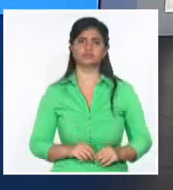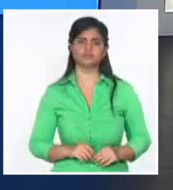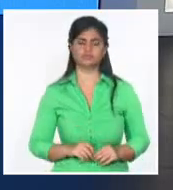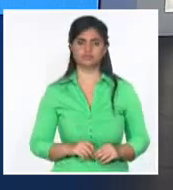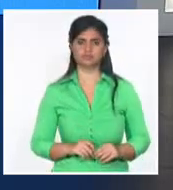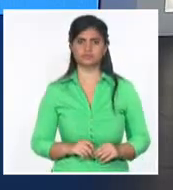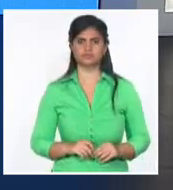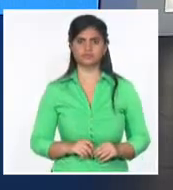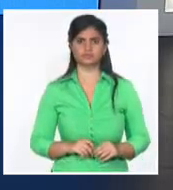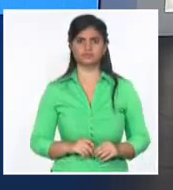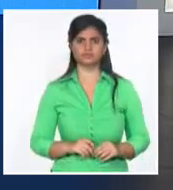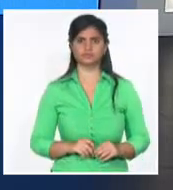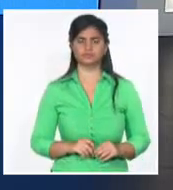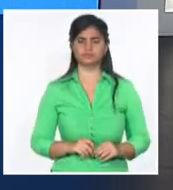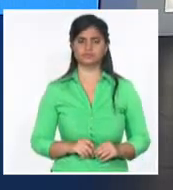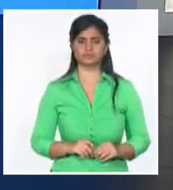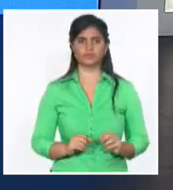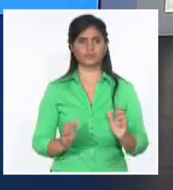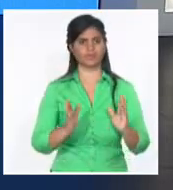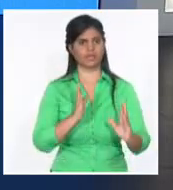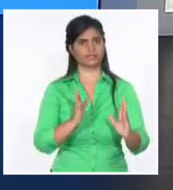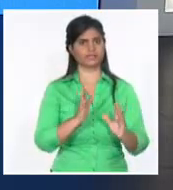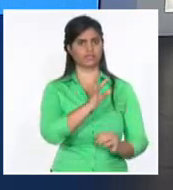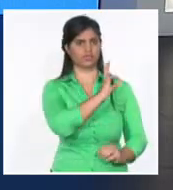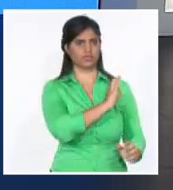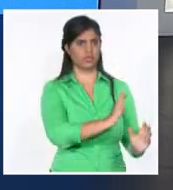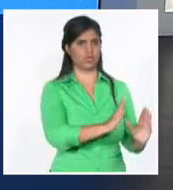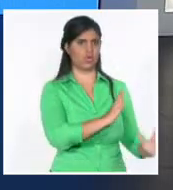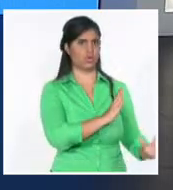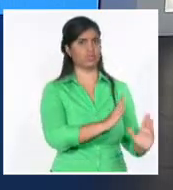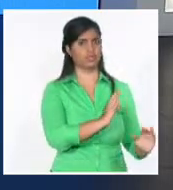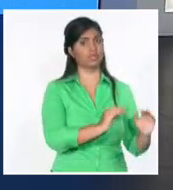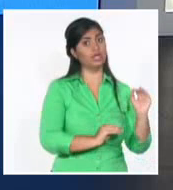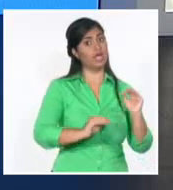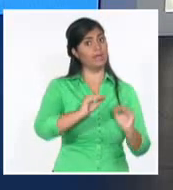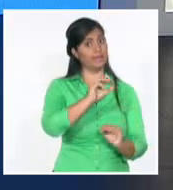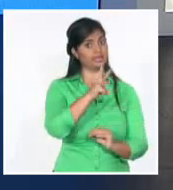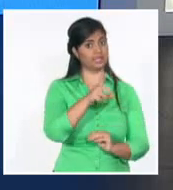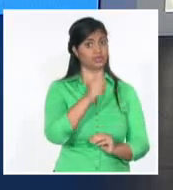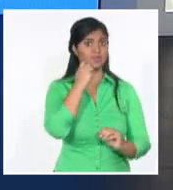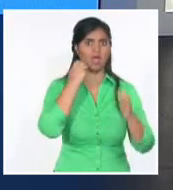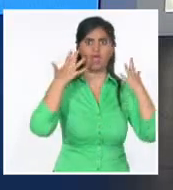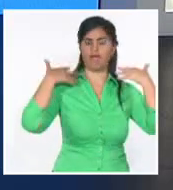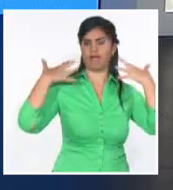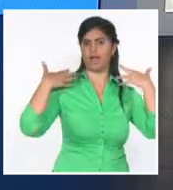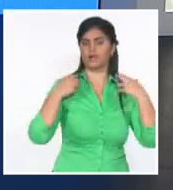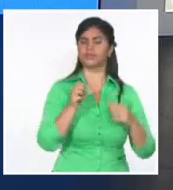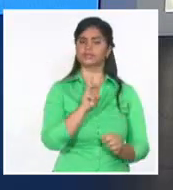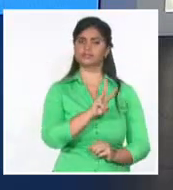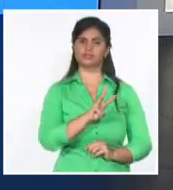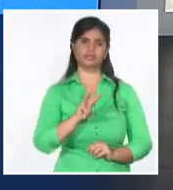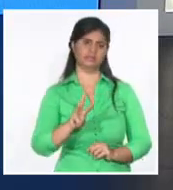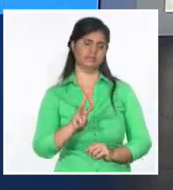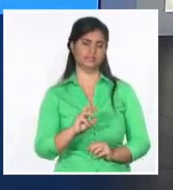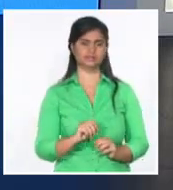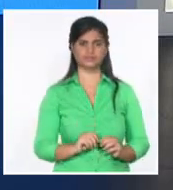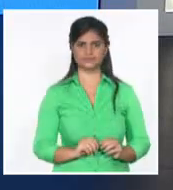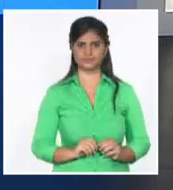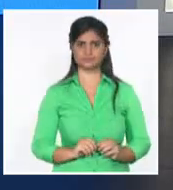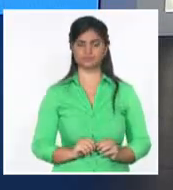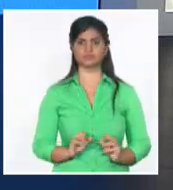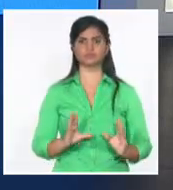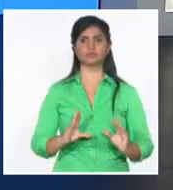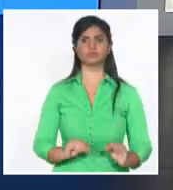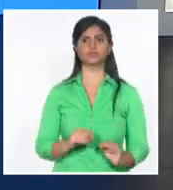las temperaturas. En el caso del centro y el oriente del país, valores superiores a los 31 y hasta 33 grados Celsius. En el caso de la noche, las